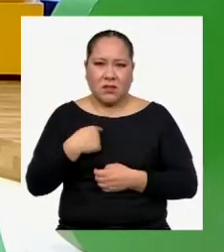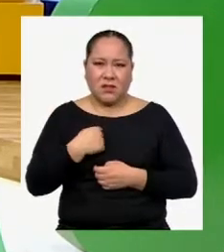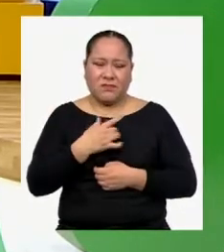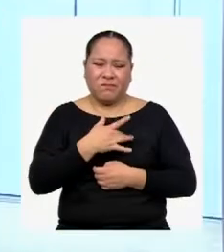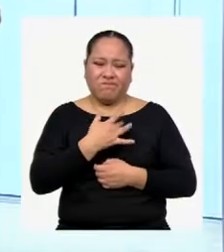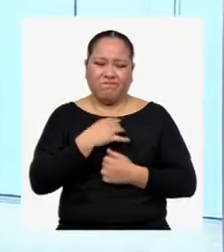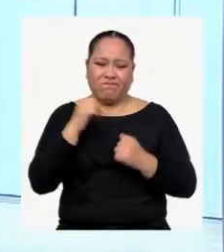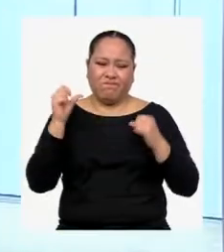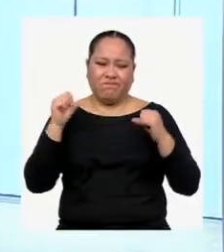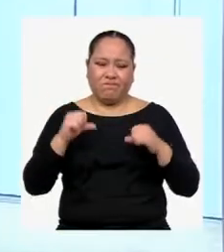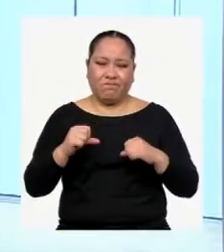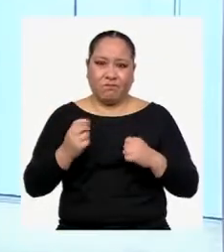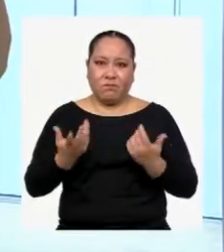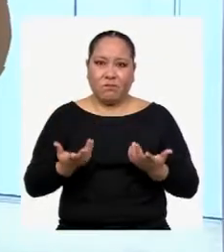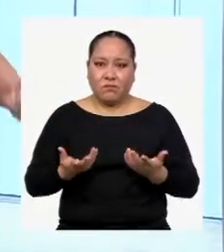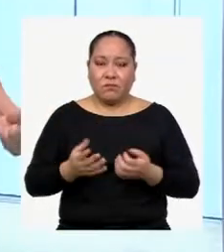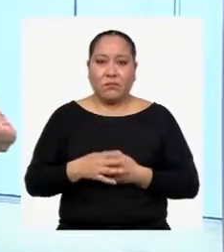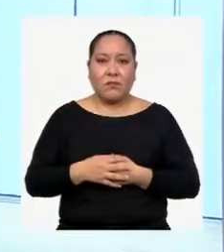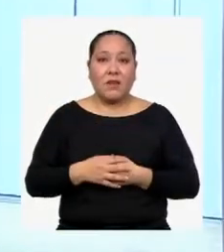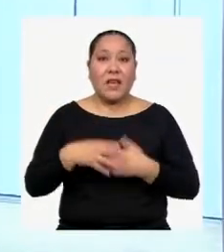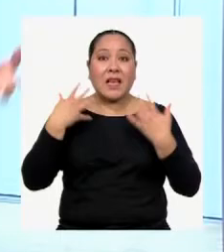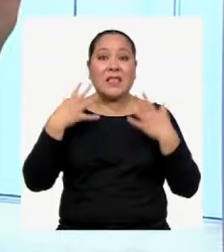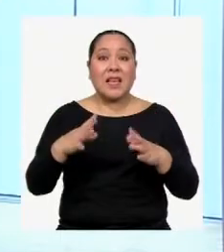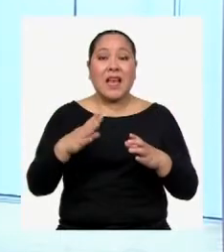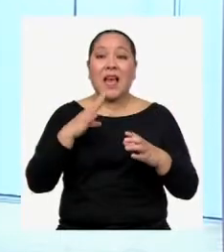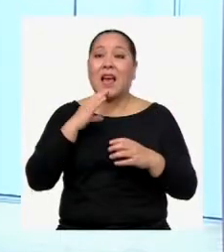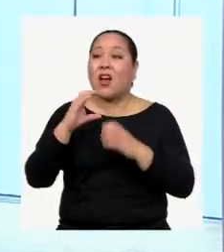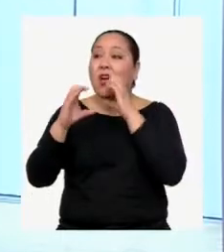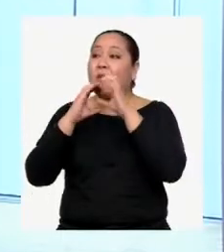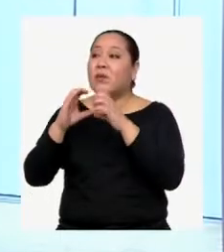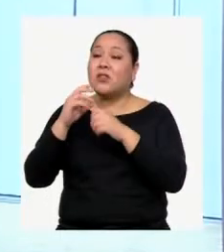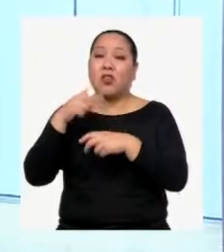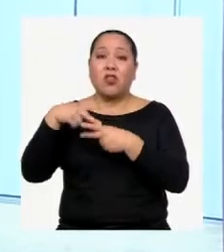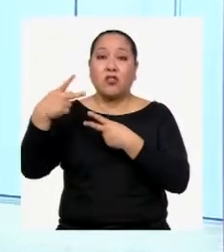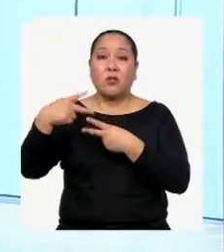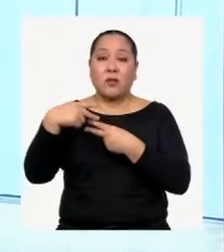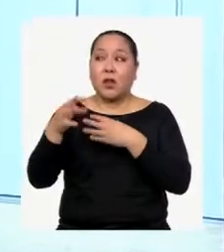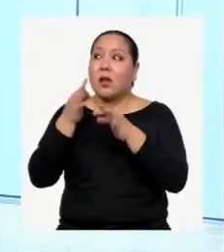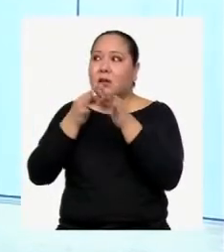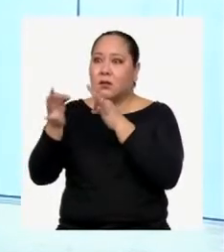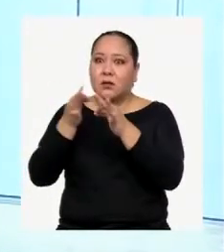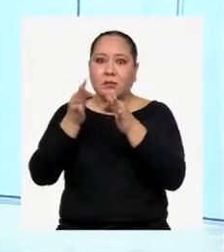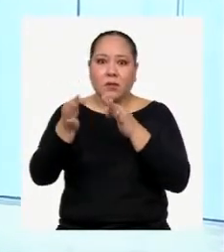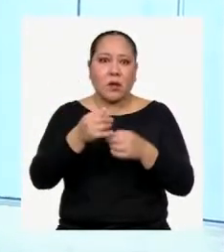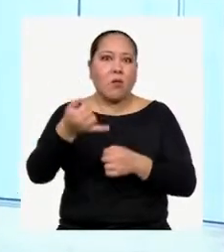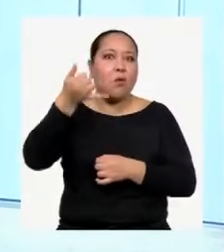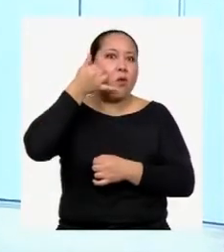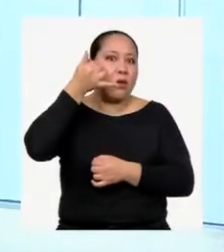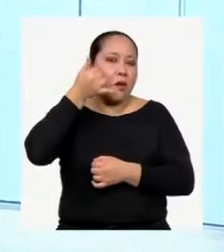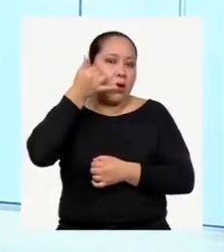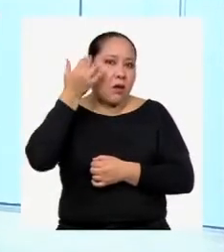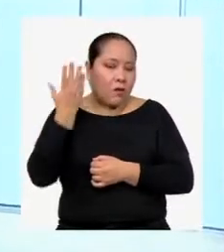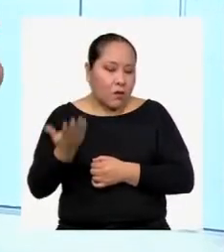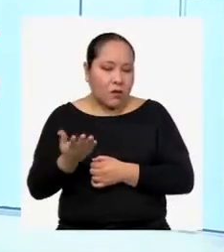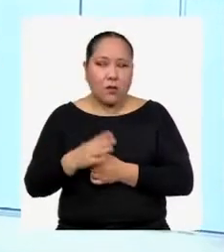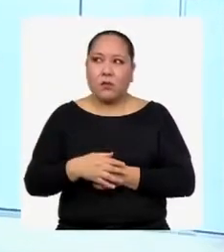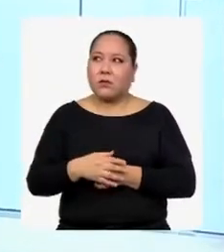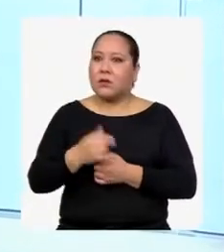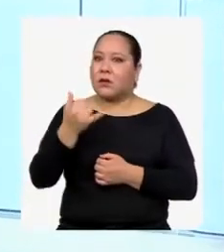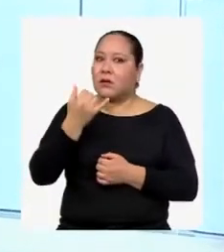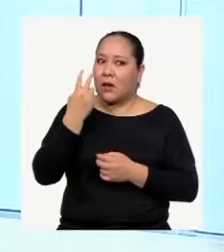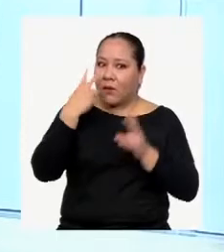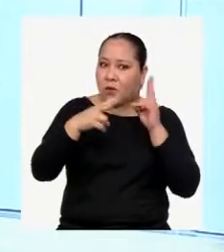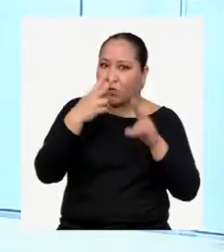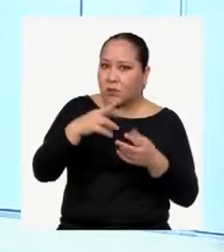arrepiento. La cosa es que ya hablé con las y los vecinos. Les expliqué por teléfono lo que hemos estado viendo